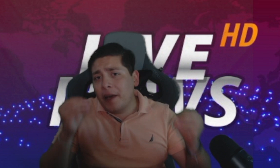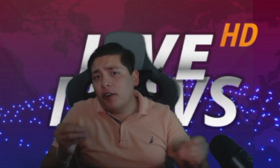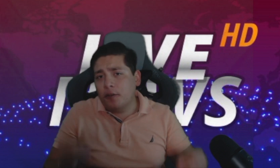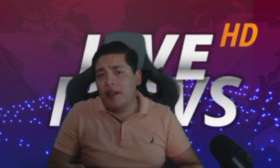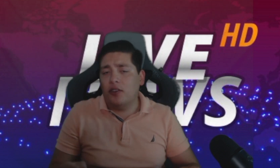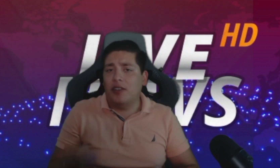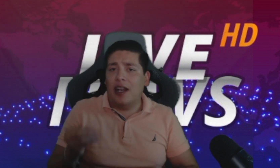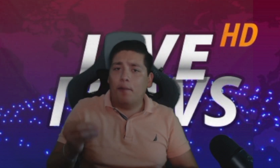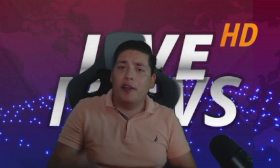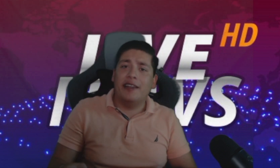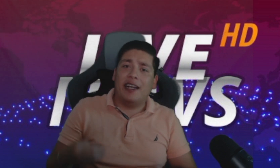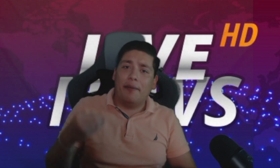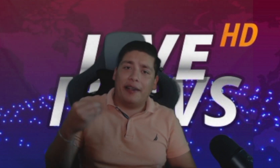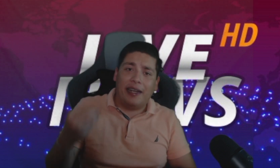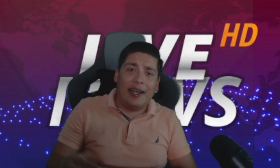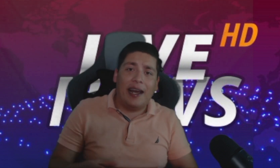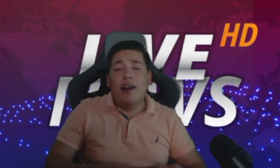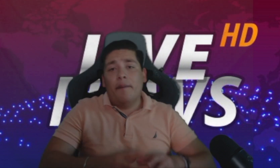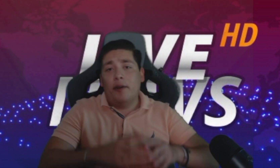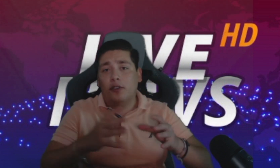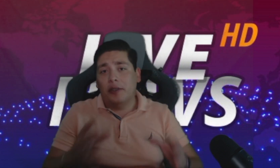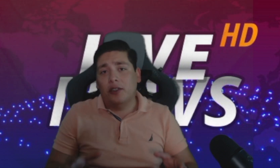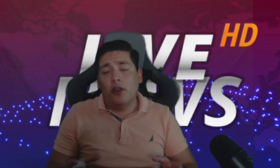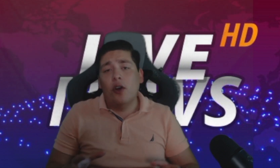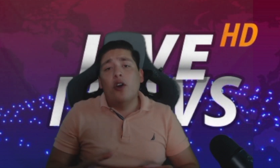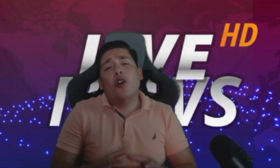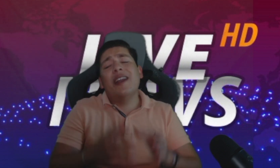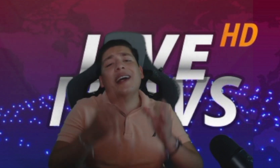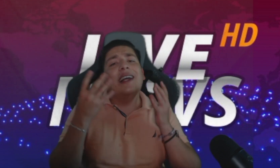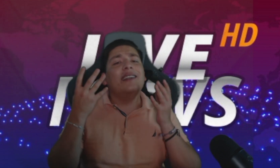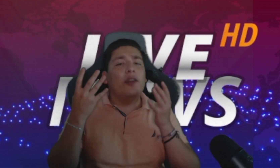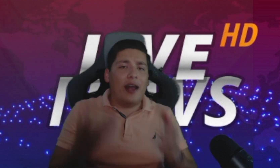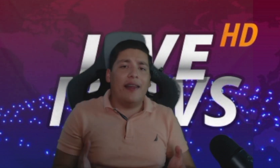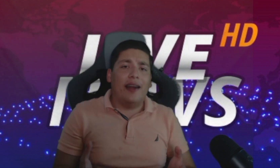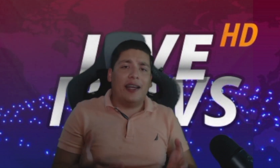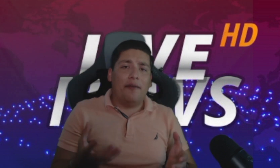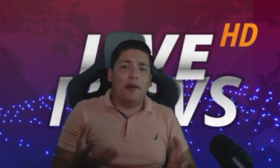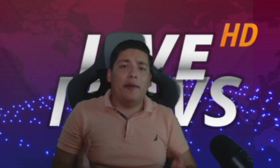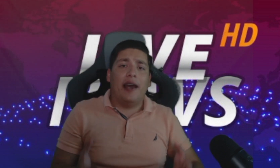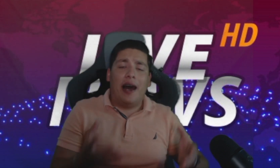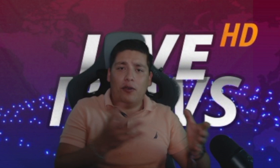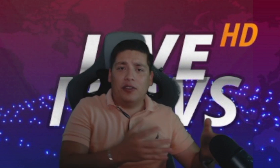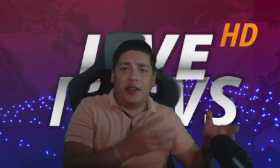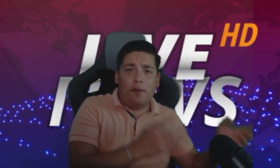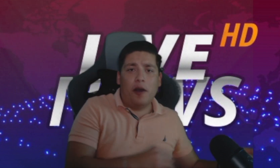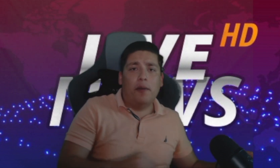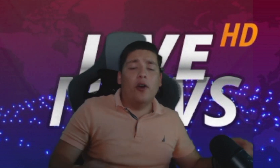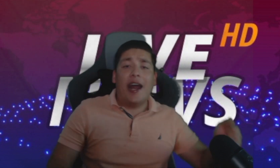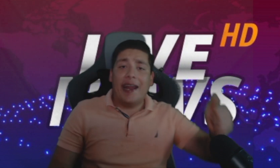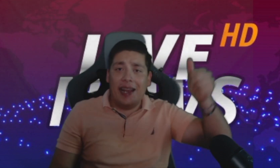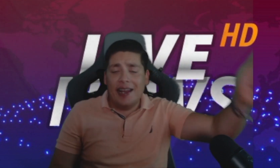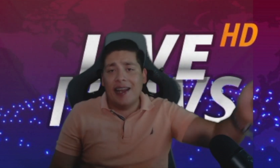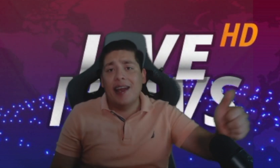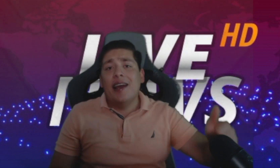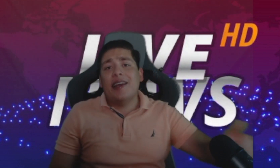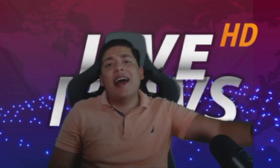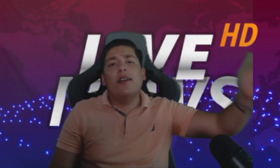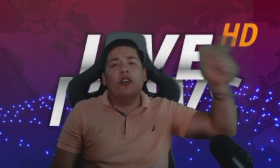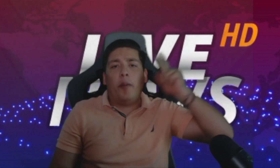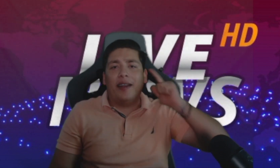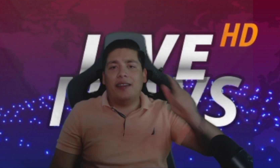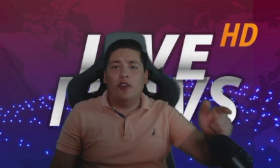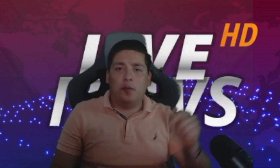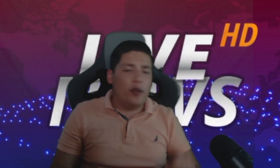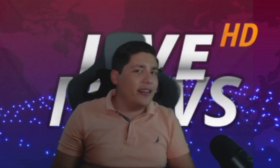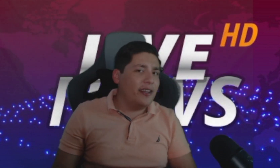los viejos vicios de la política mexicana, pero sobre todo con la clase dorada que vive a costa del pueblo, en el INE y en